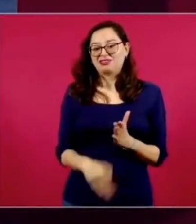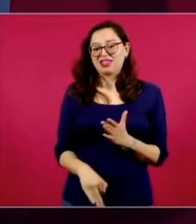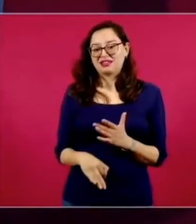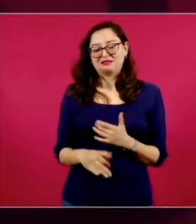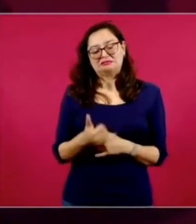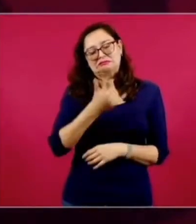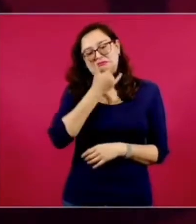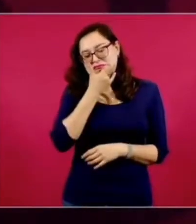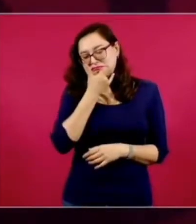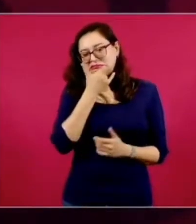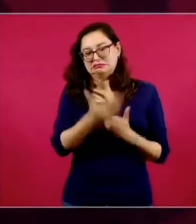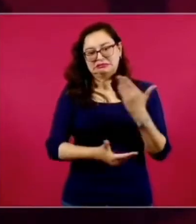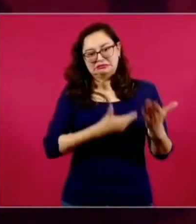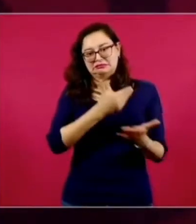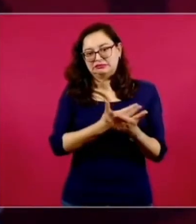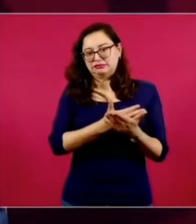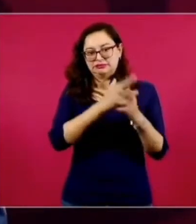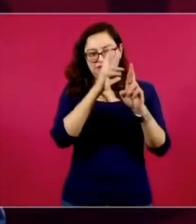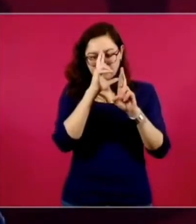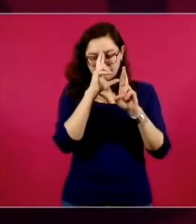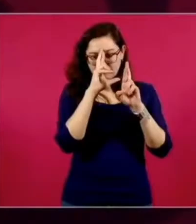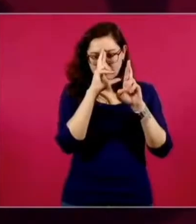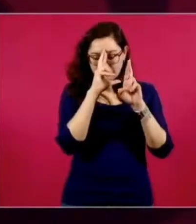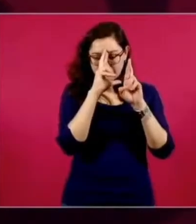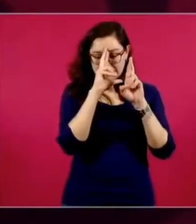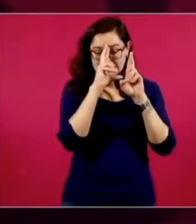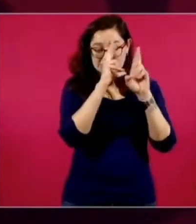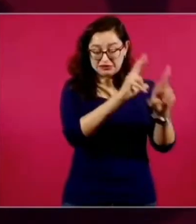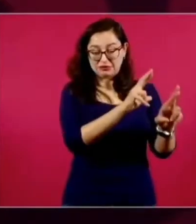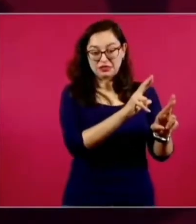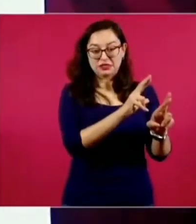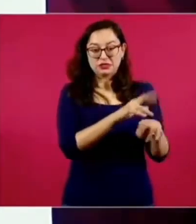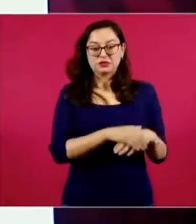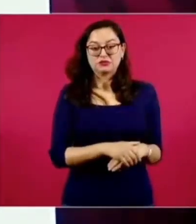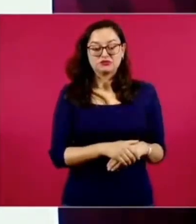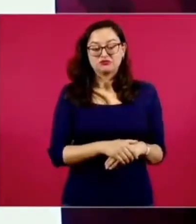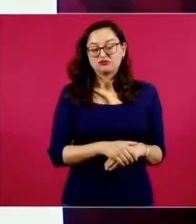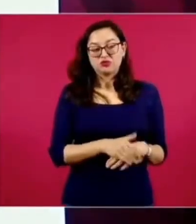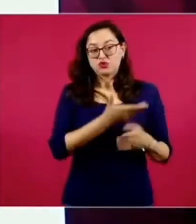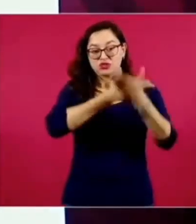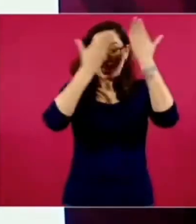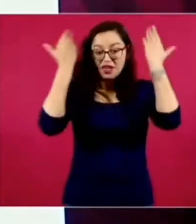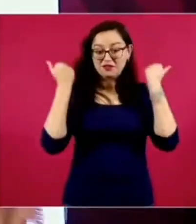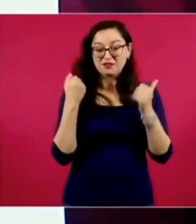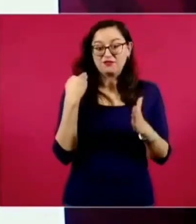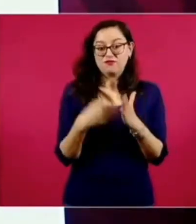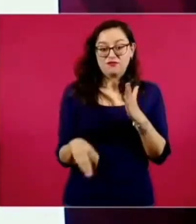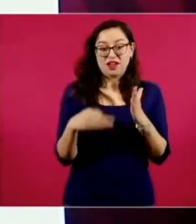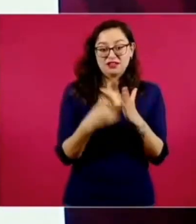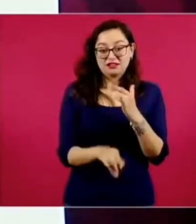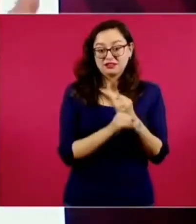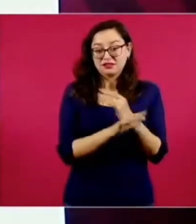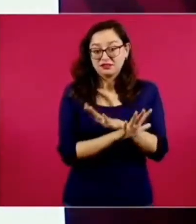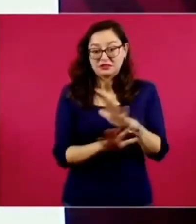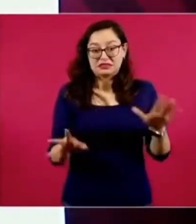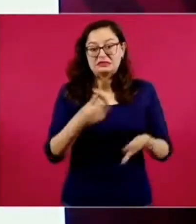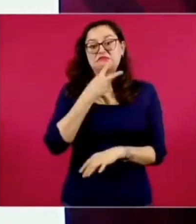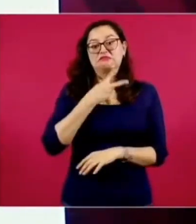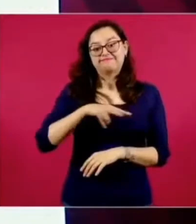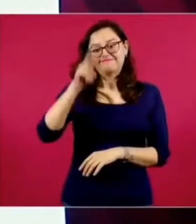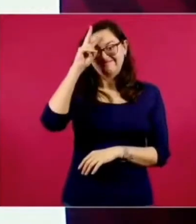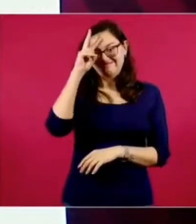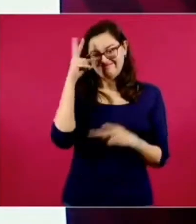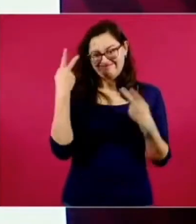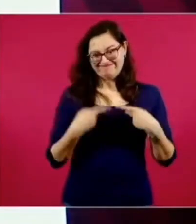con todo respeto, que hay mucha desinformación es en el